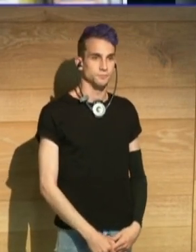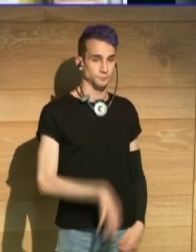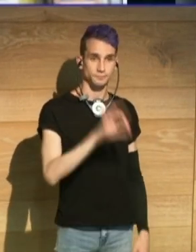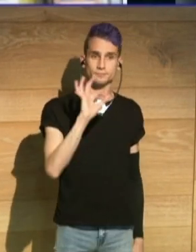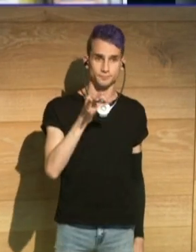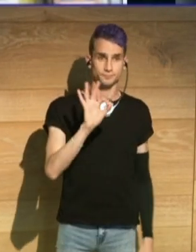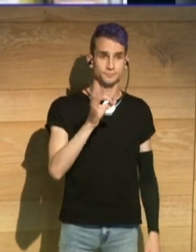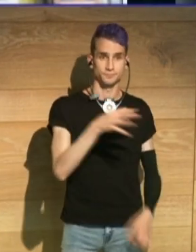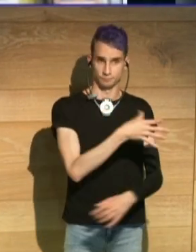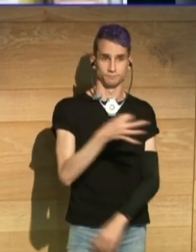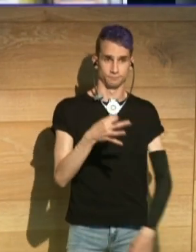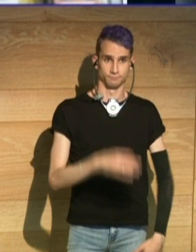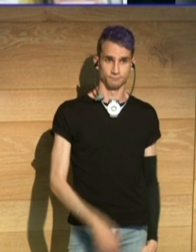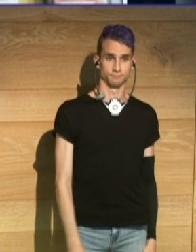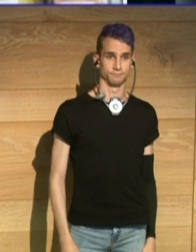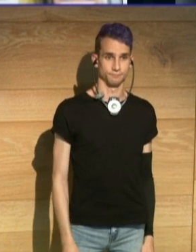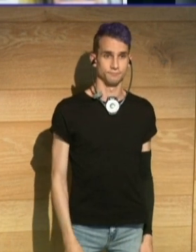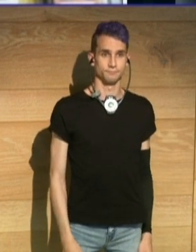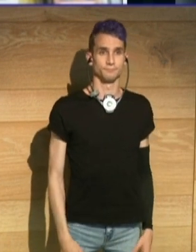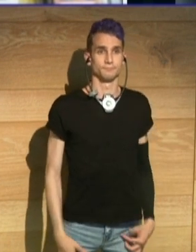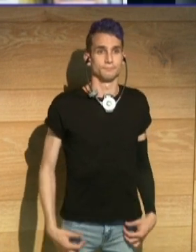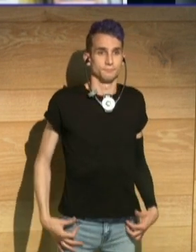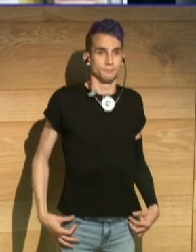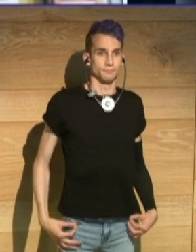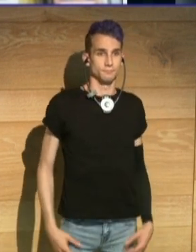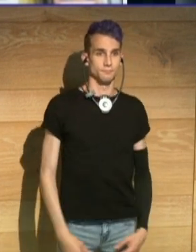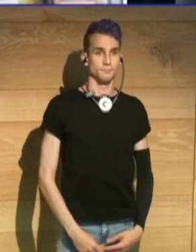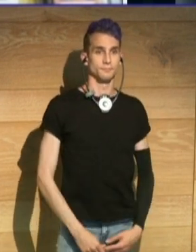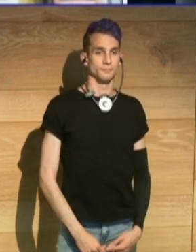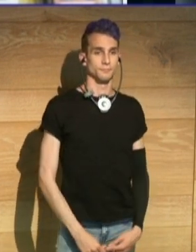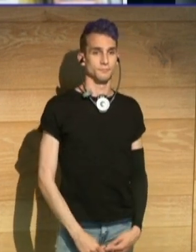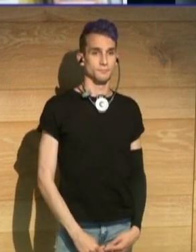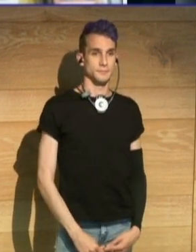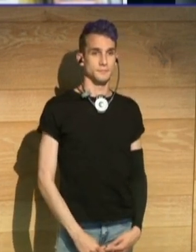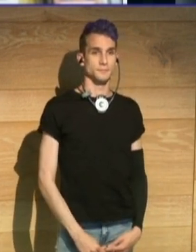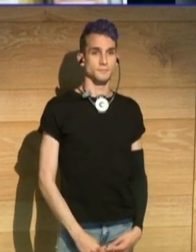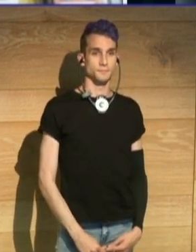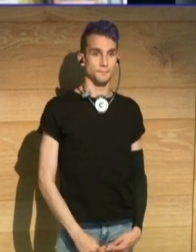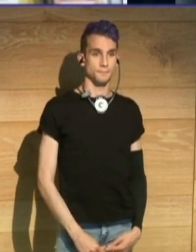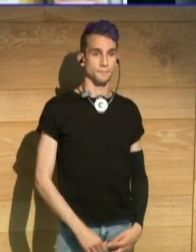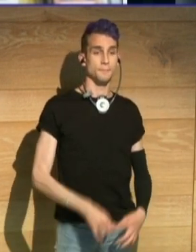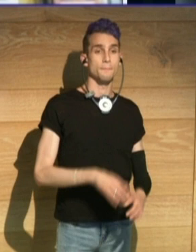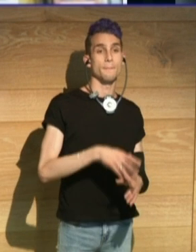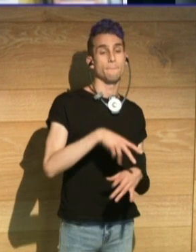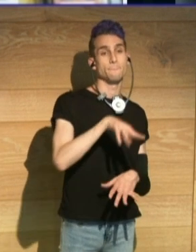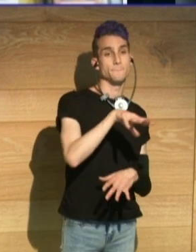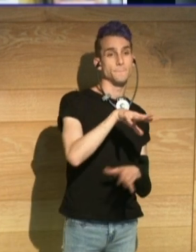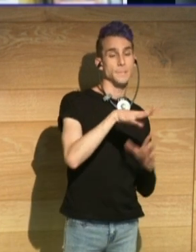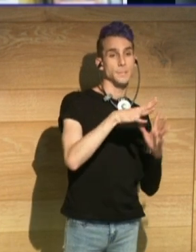Sí, es correcto. Esa ha sido mi otra decisión de